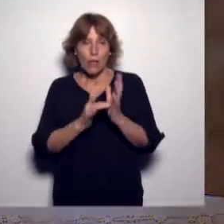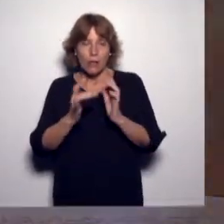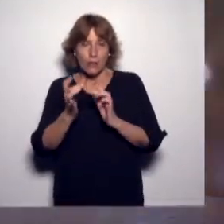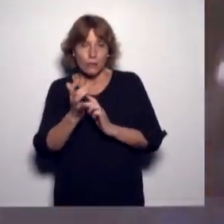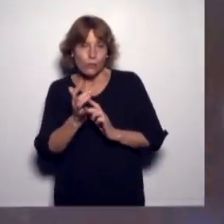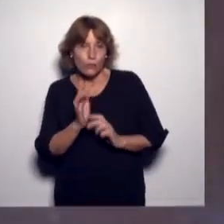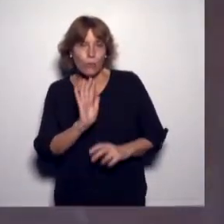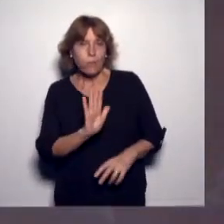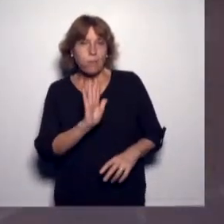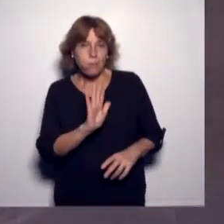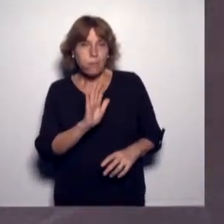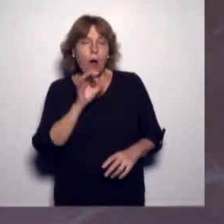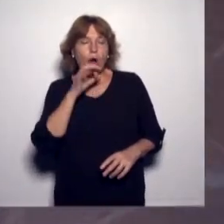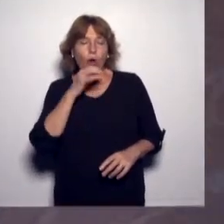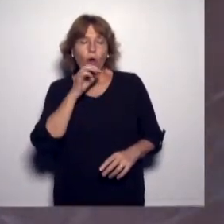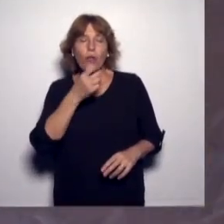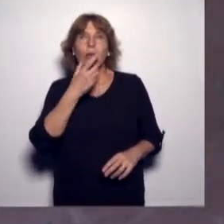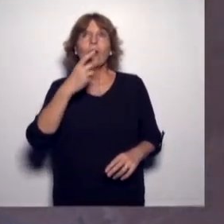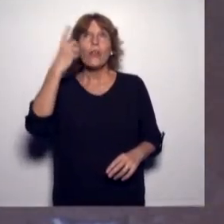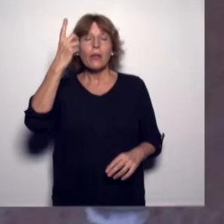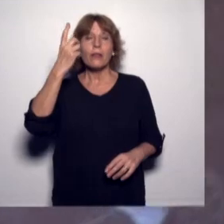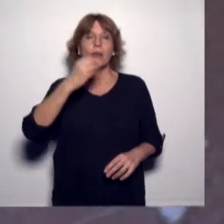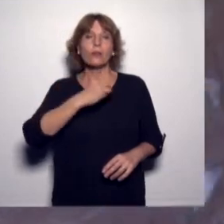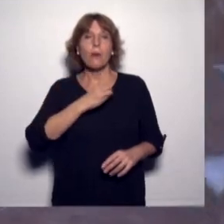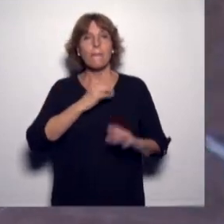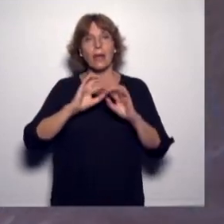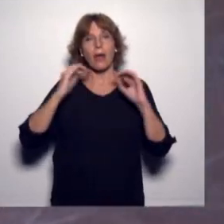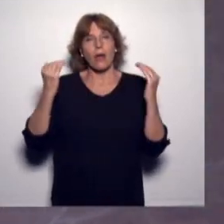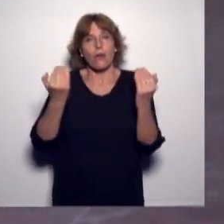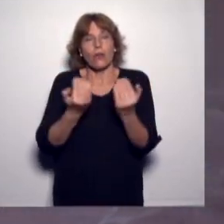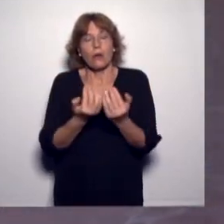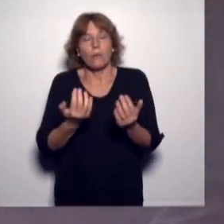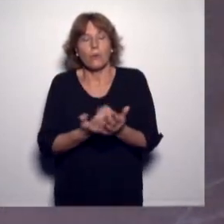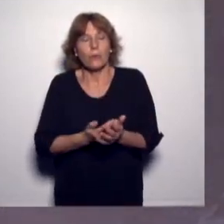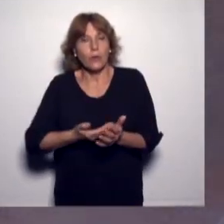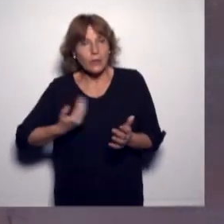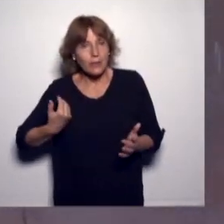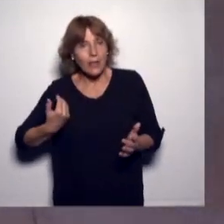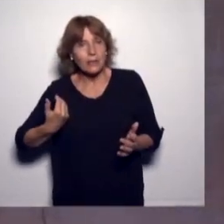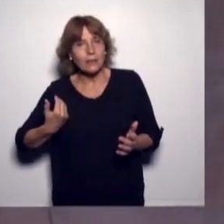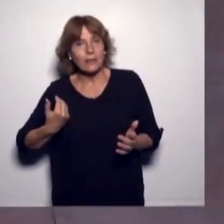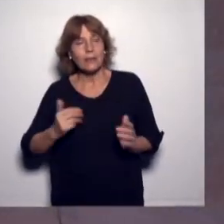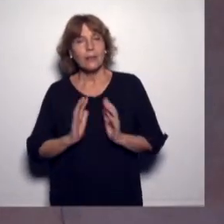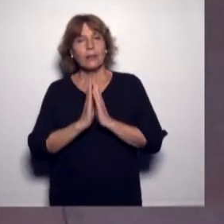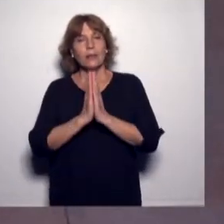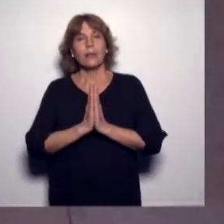nosotros. Cordero de Dios, que quitas el pecado del